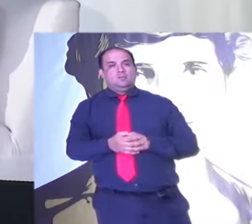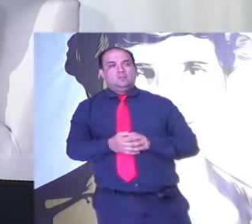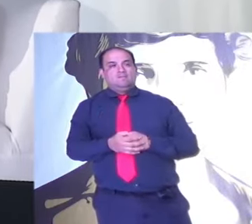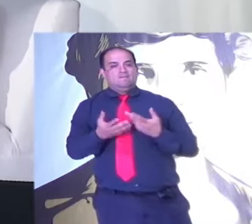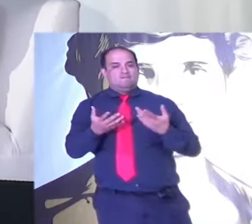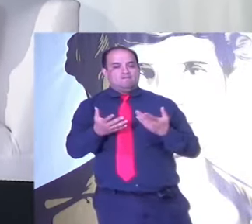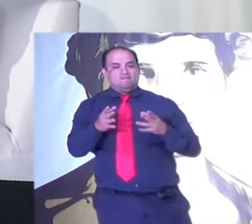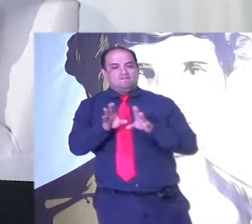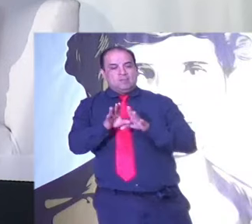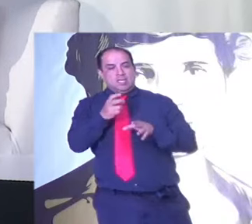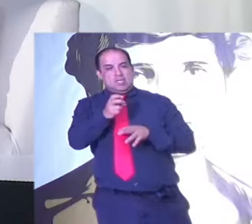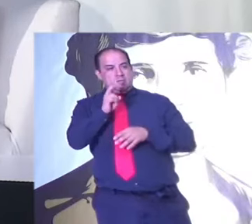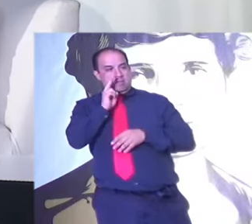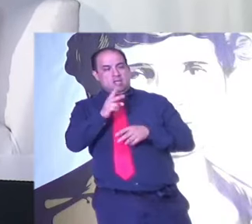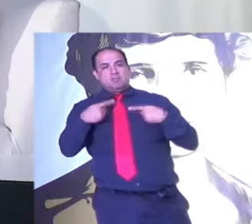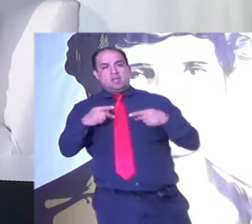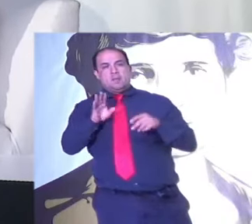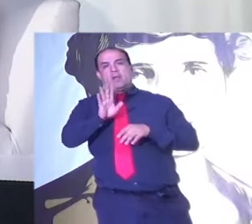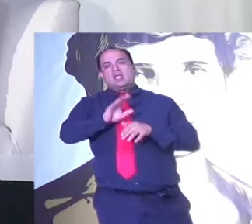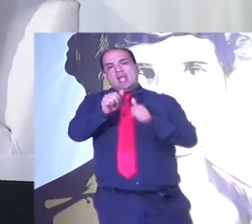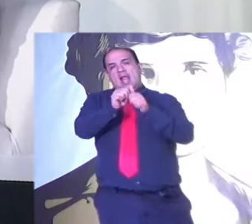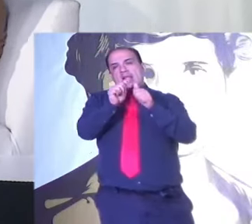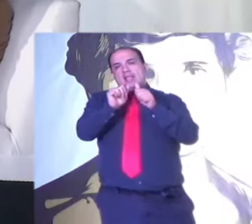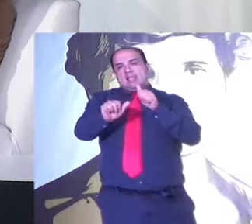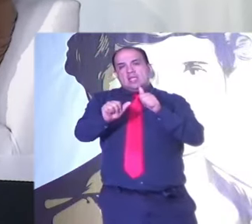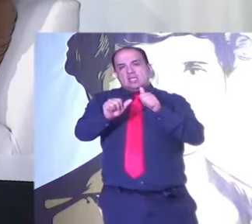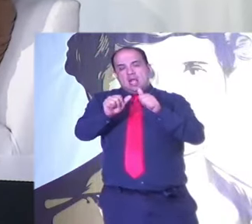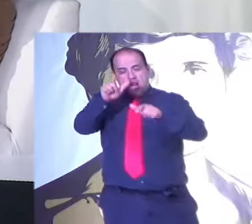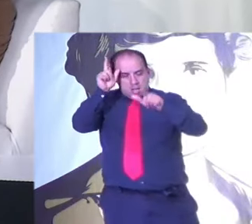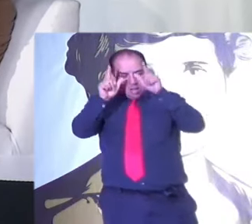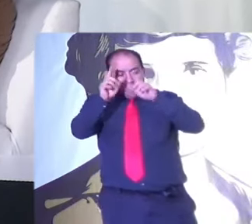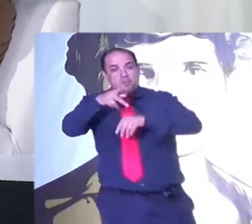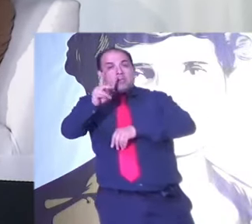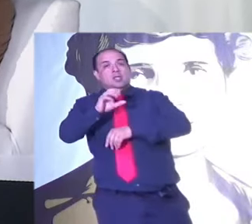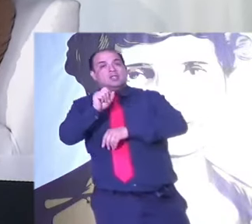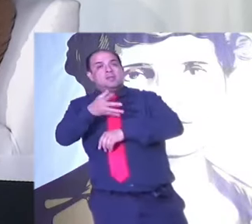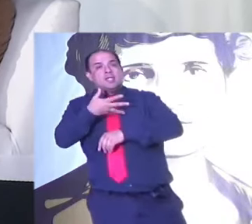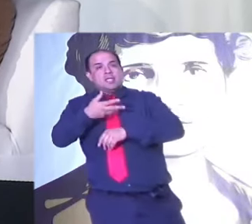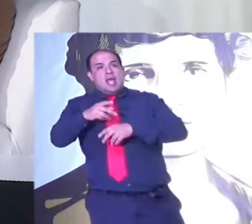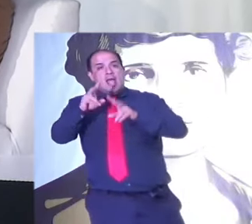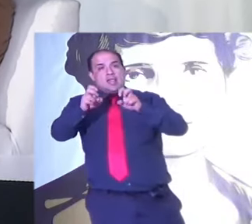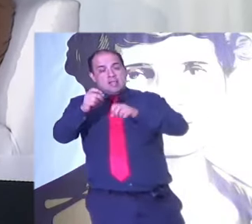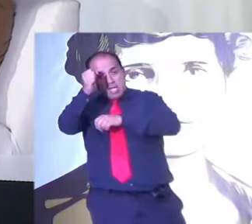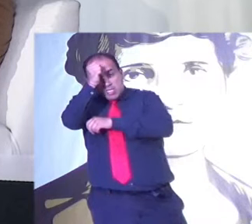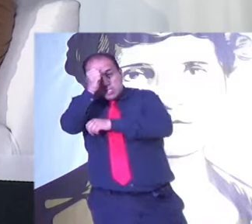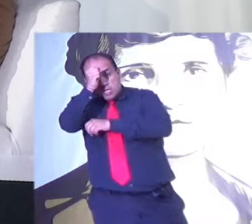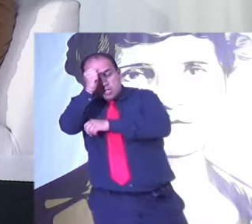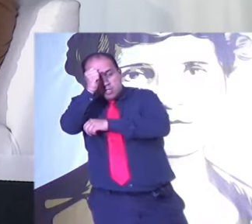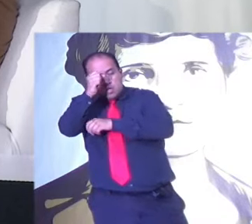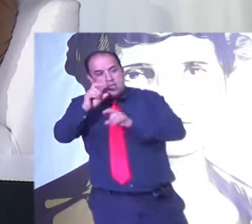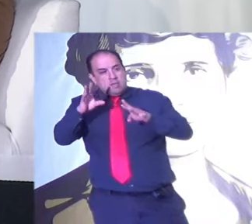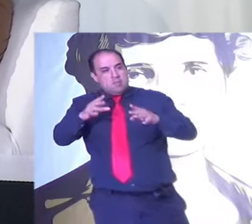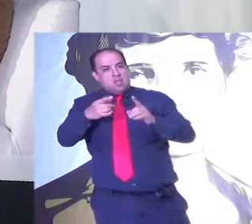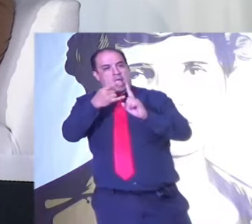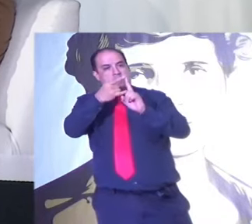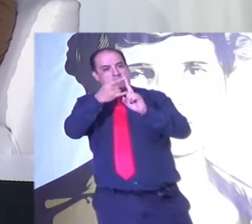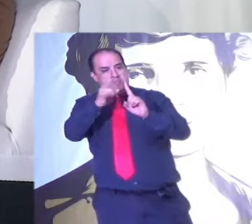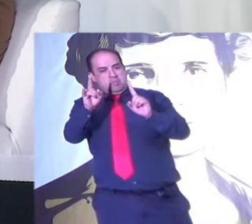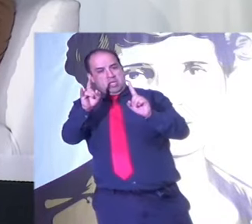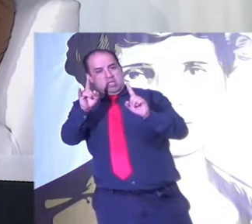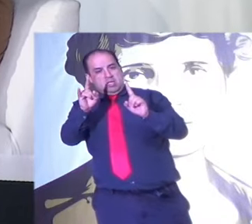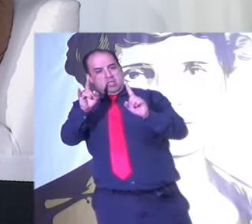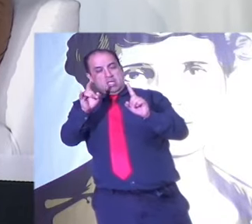cómo los describiste a los personajes, como artistas delirantes, pero hay también un tema psiquiátrico, ¿no? El cuento de la puerta abierta, que me